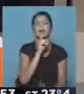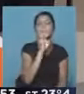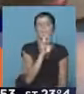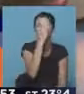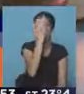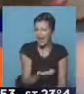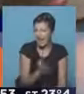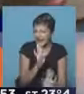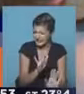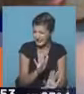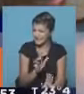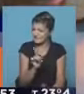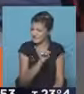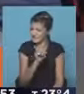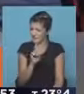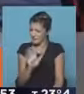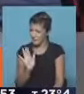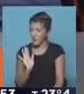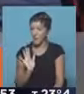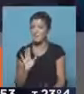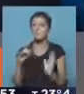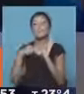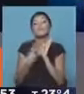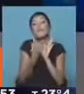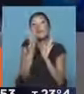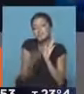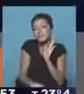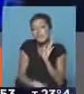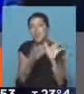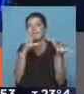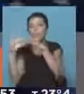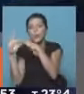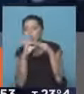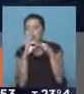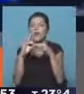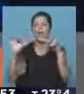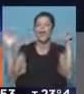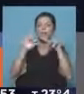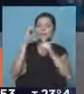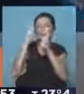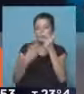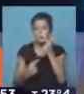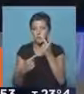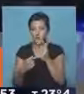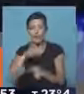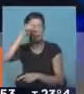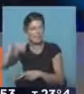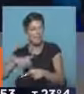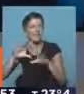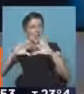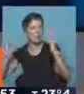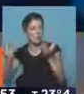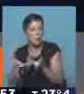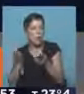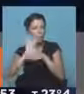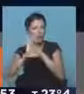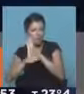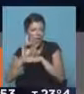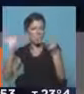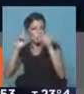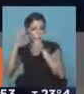sino que más bien es un personaje mediático que es el modelo hasta q lo viene exactamente entonces más bien